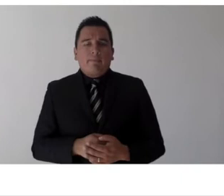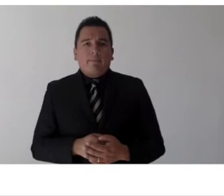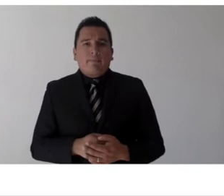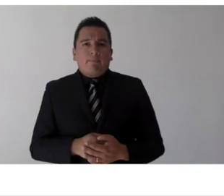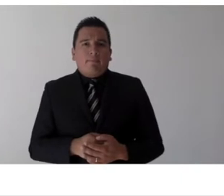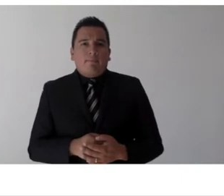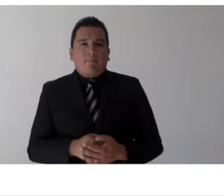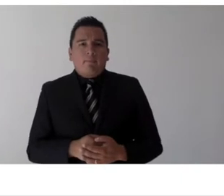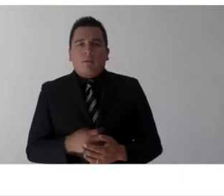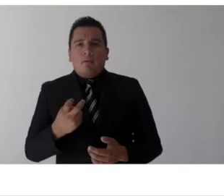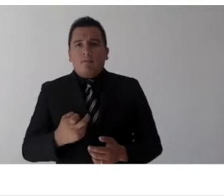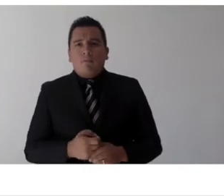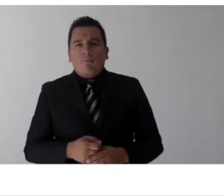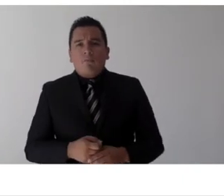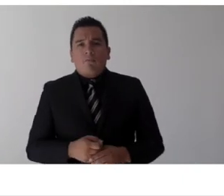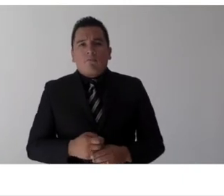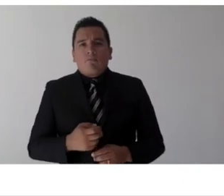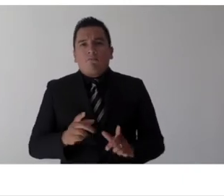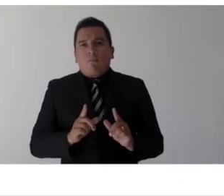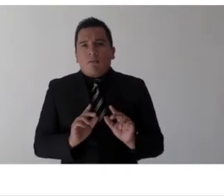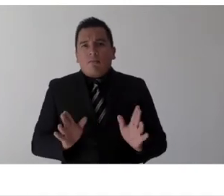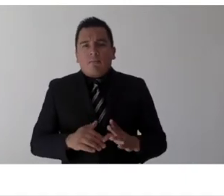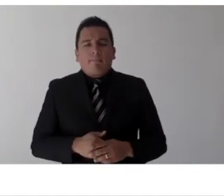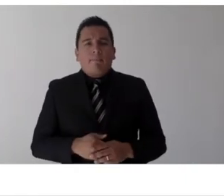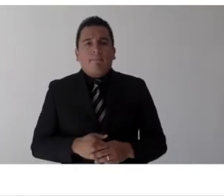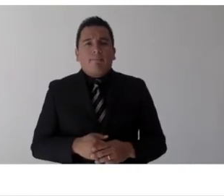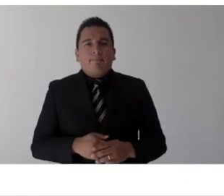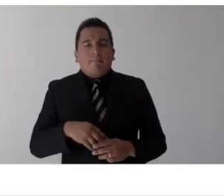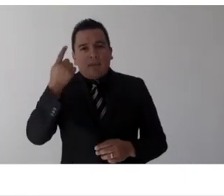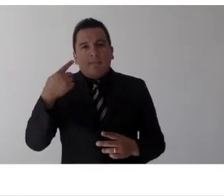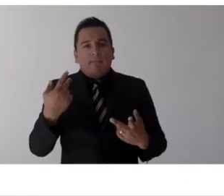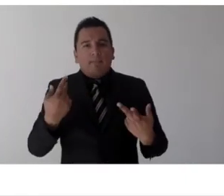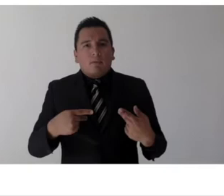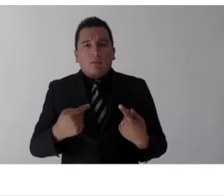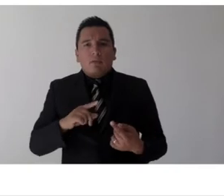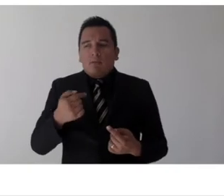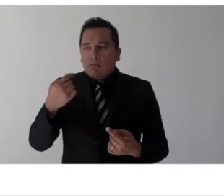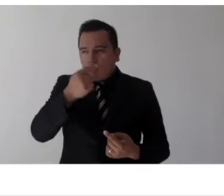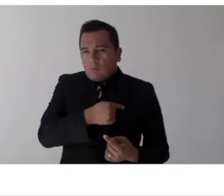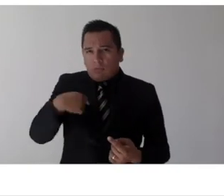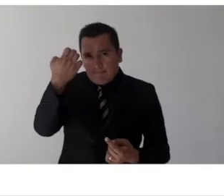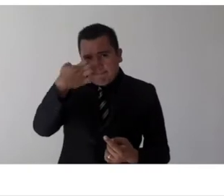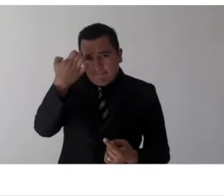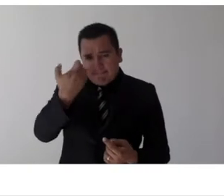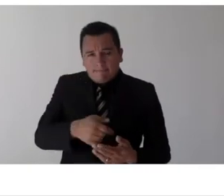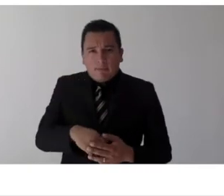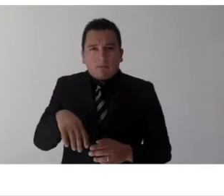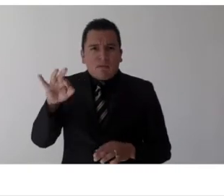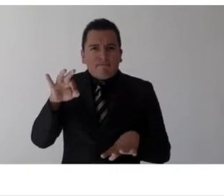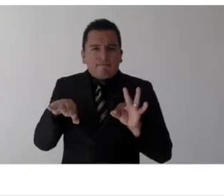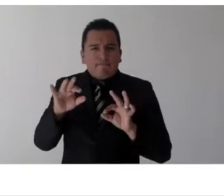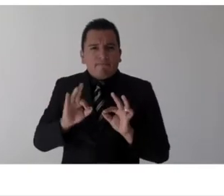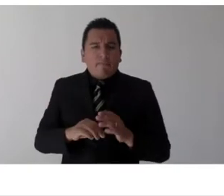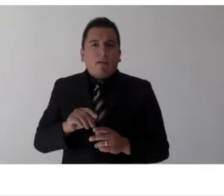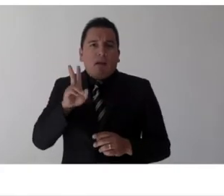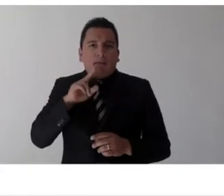más, de los que generamos los principales criterios de selección. Y pues es que tengan esa motivación, que quieran seguir